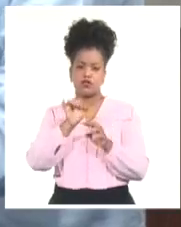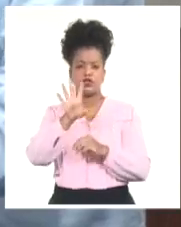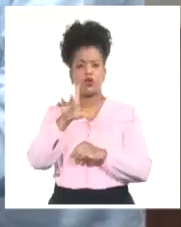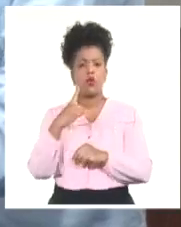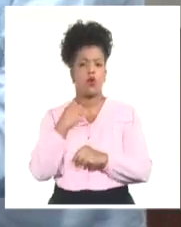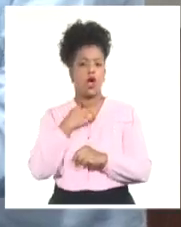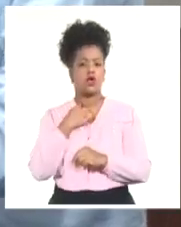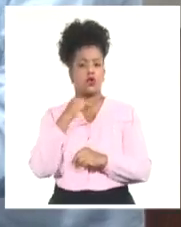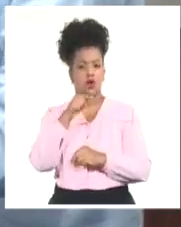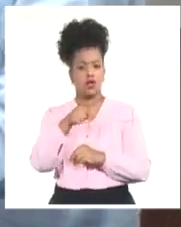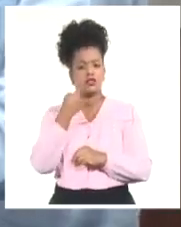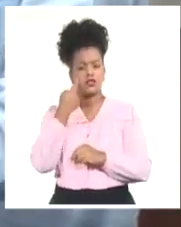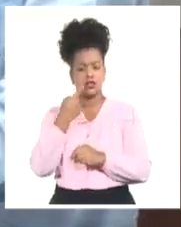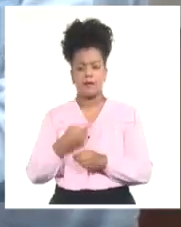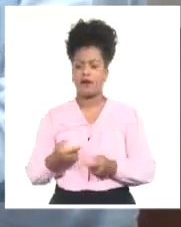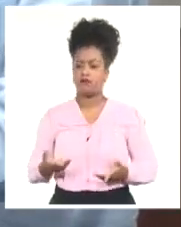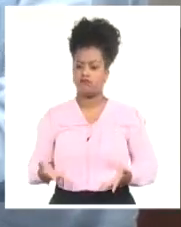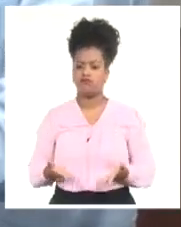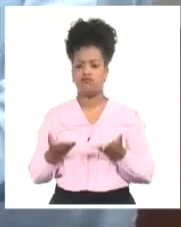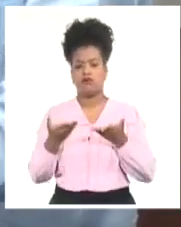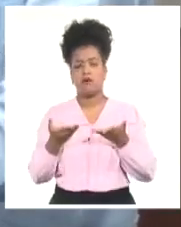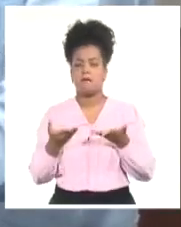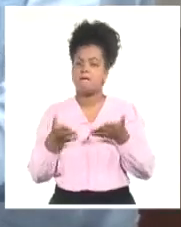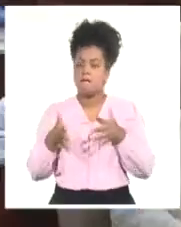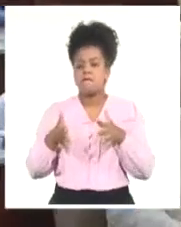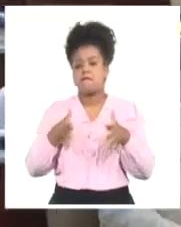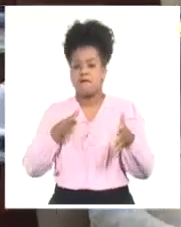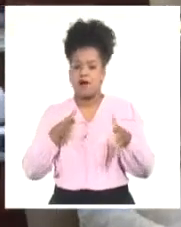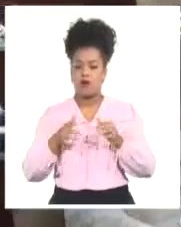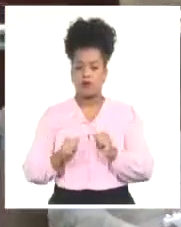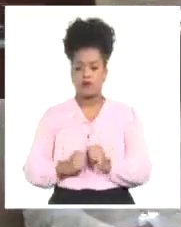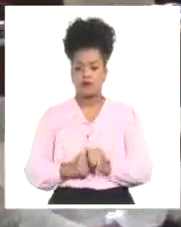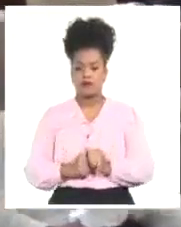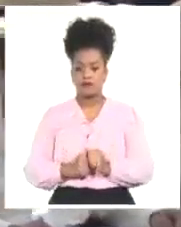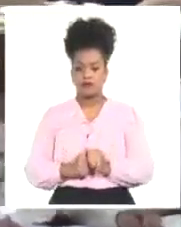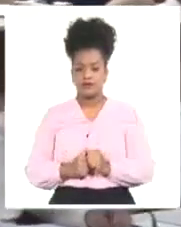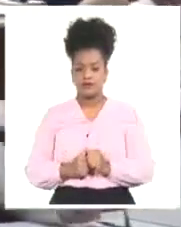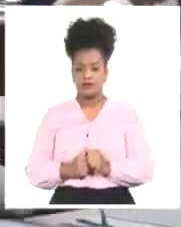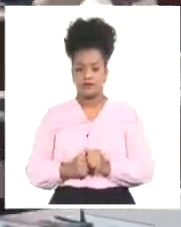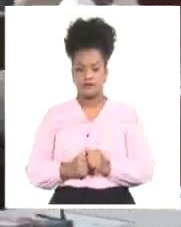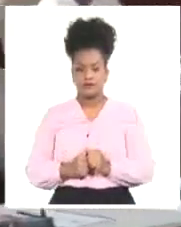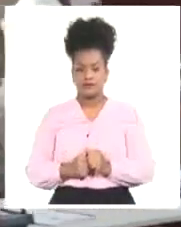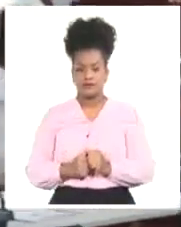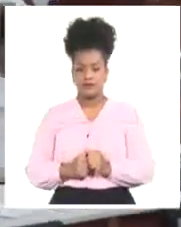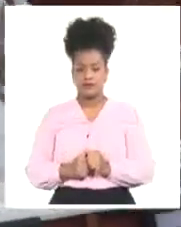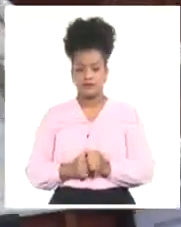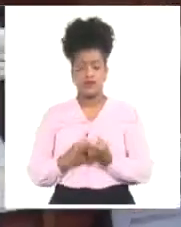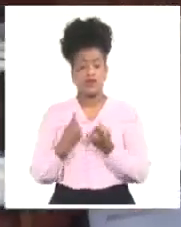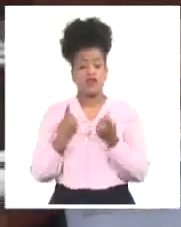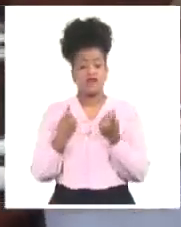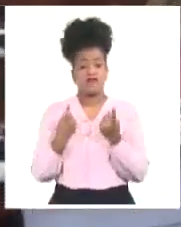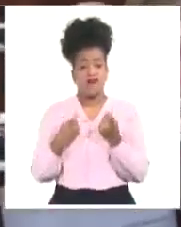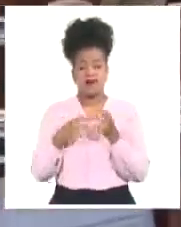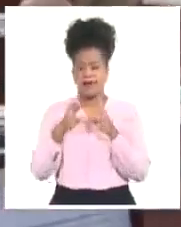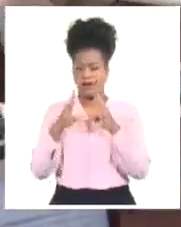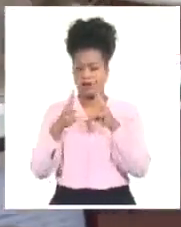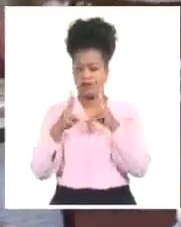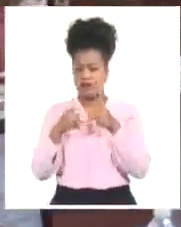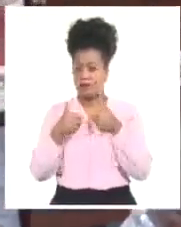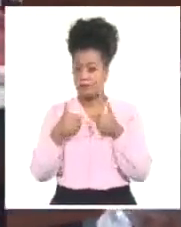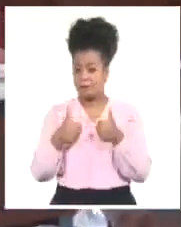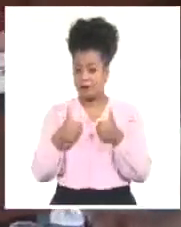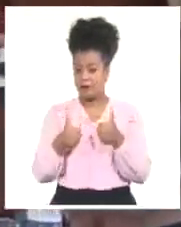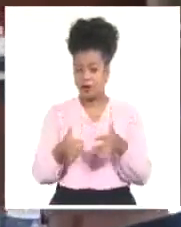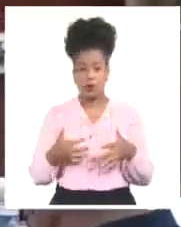ellos registró un avance entre bajo y medio en su ejecución. Entre las áreas donde todavía no se alcanzan resultados